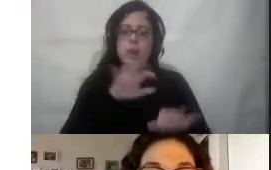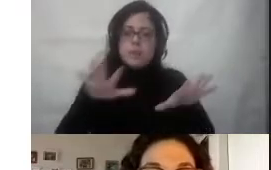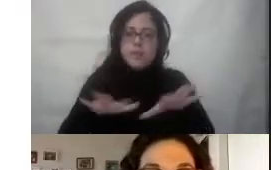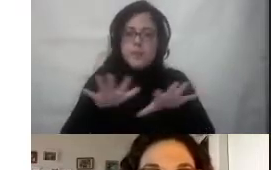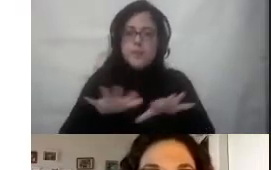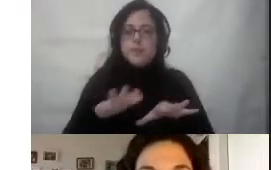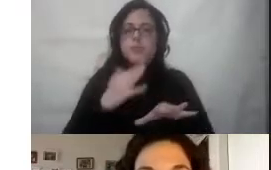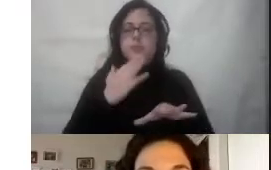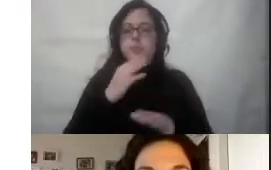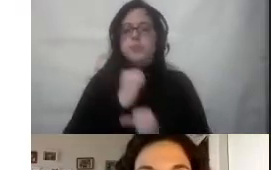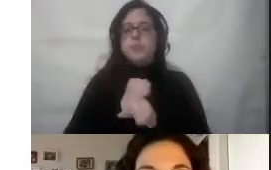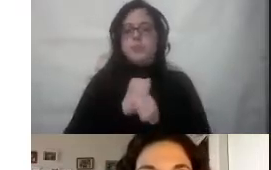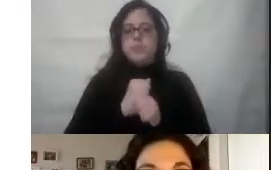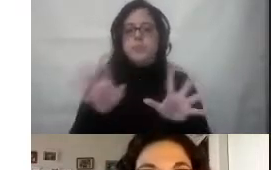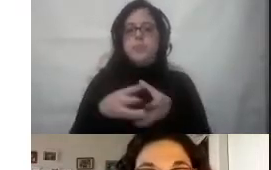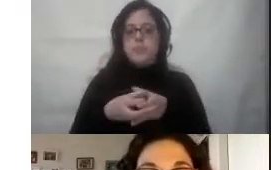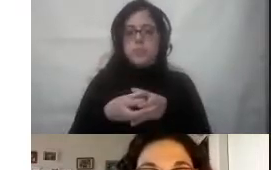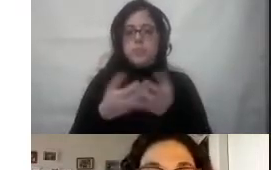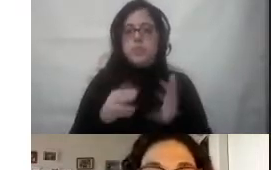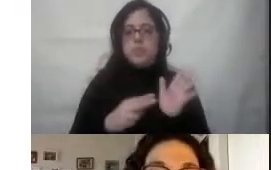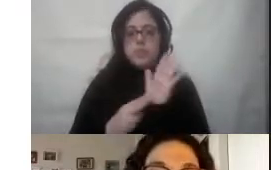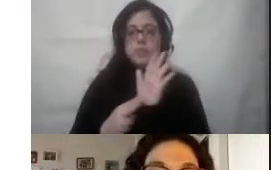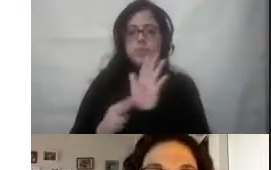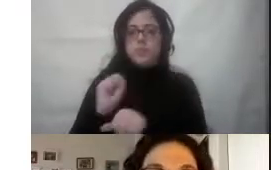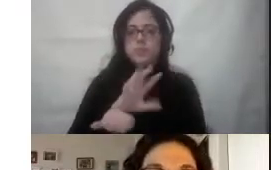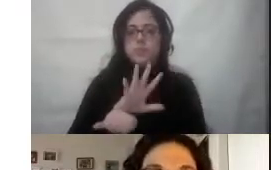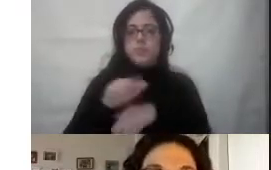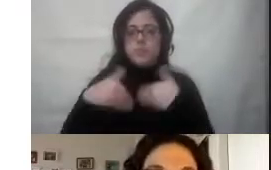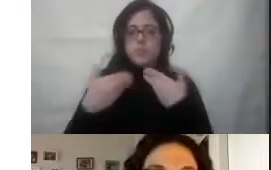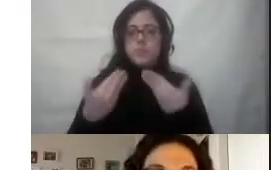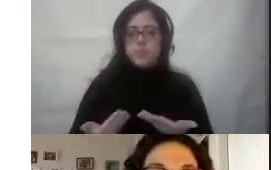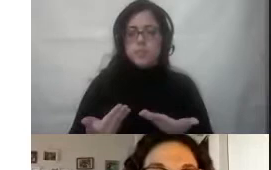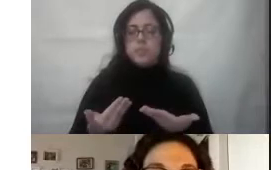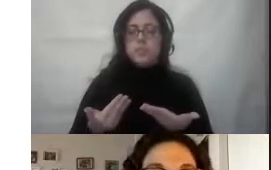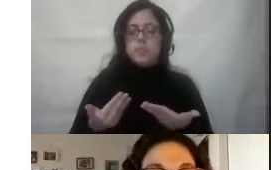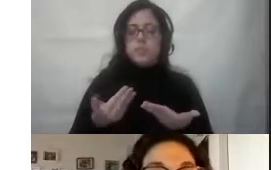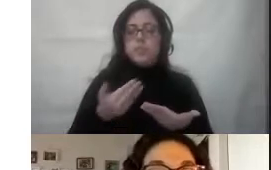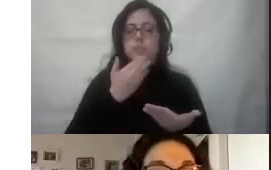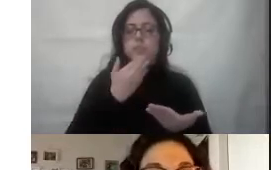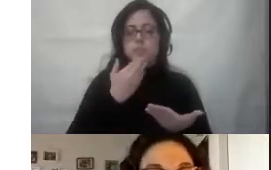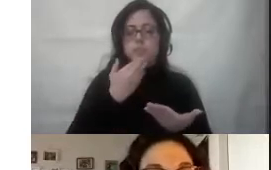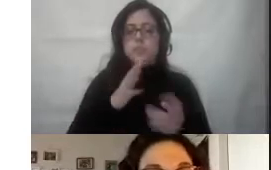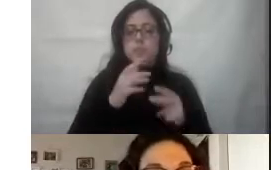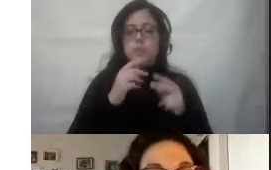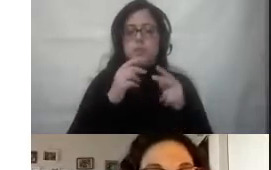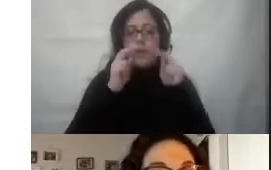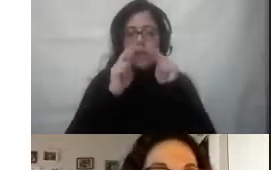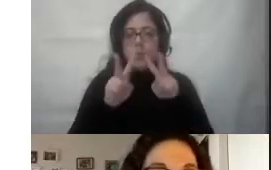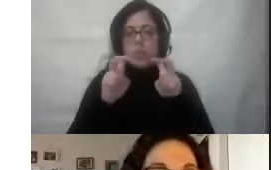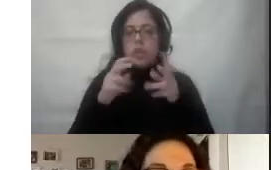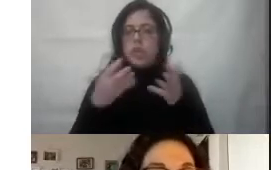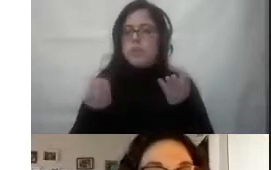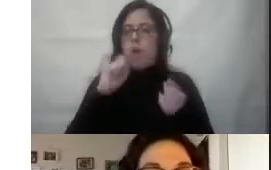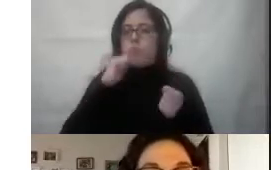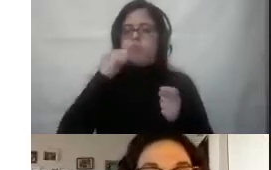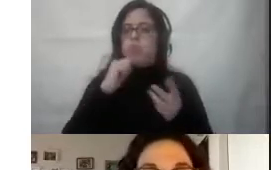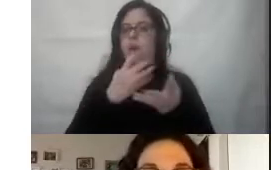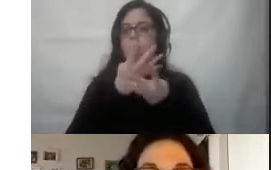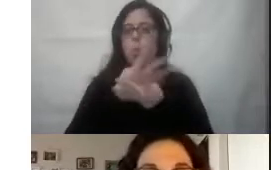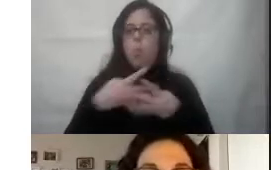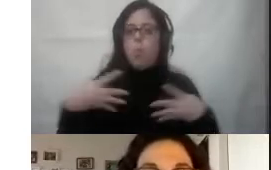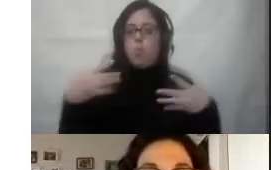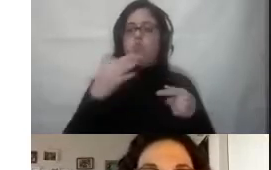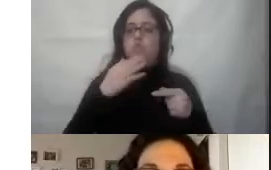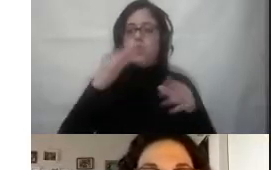equipo de las colegas que están presentando ahora, donde interpretamos el currículum, y eso es lo primero, y un poco se asocia a lo que